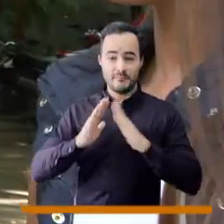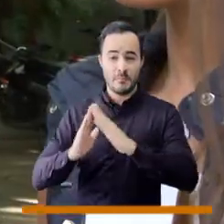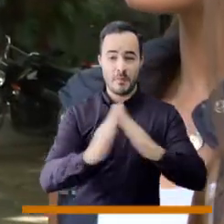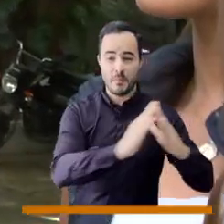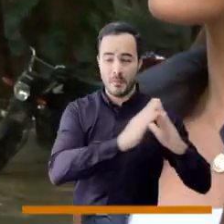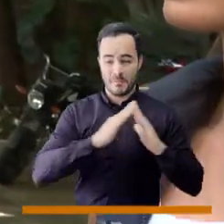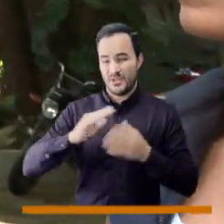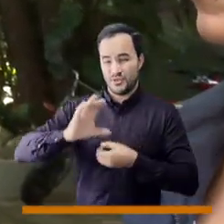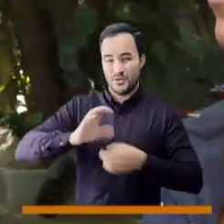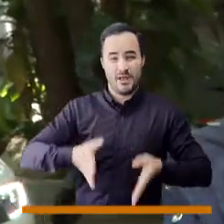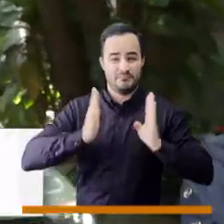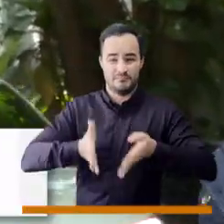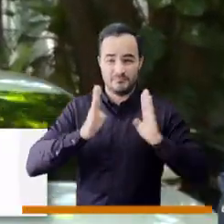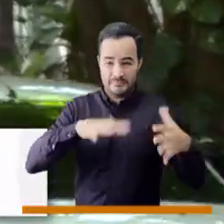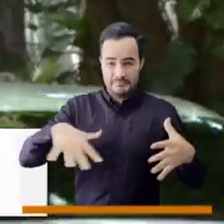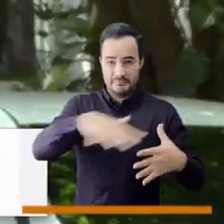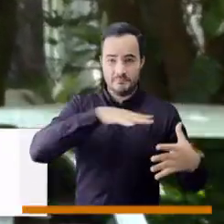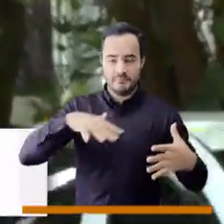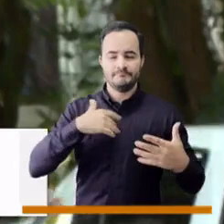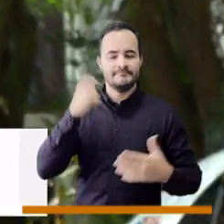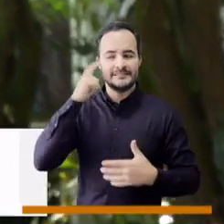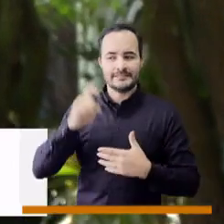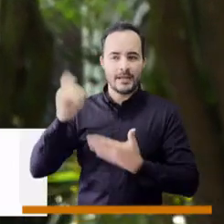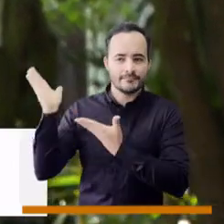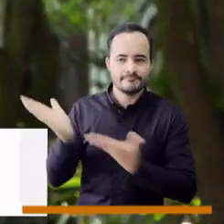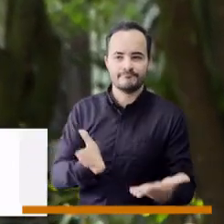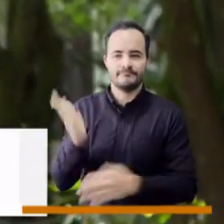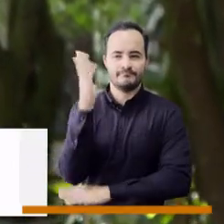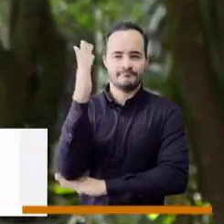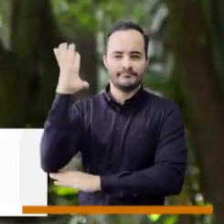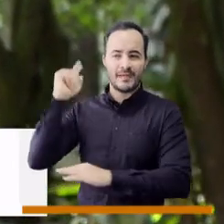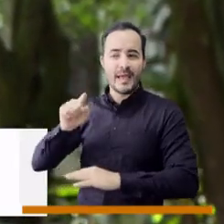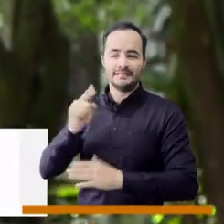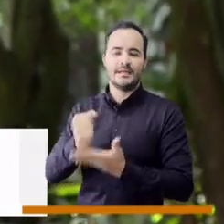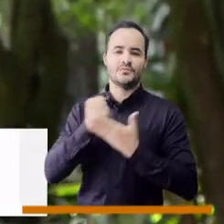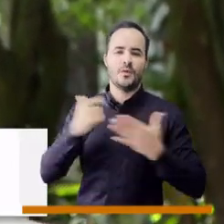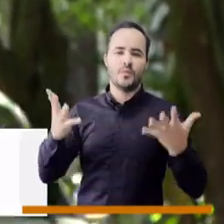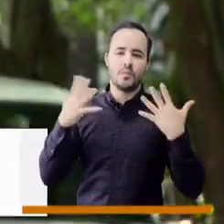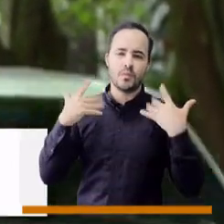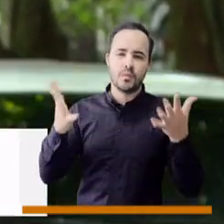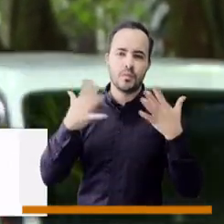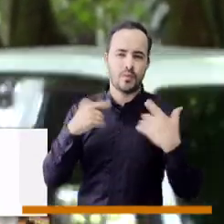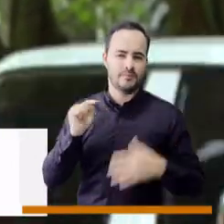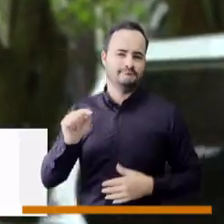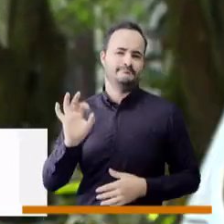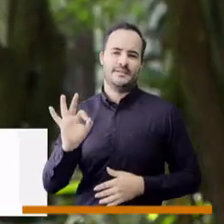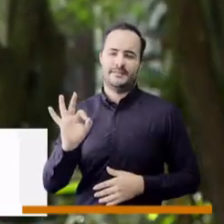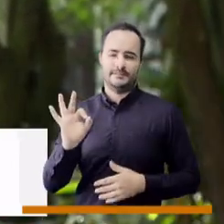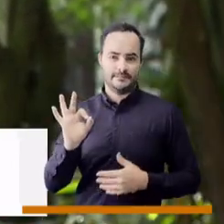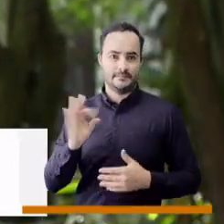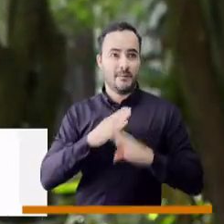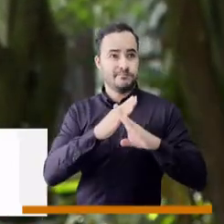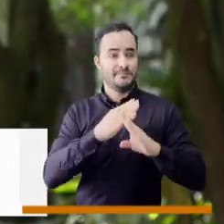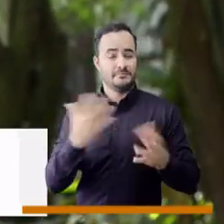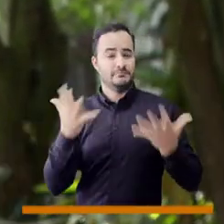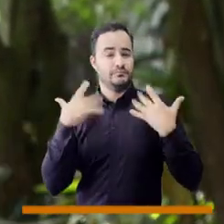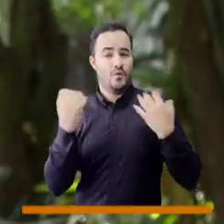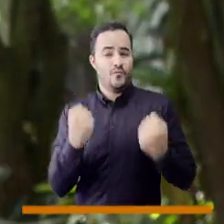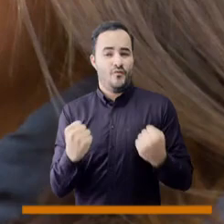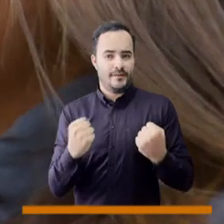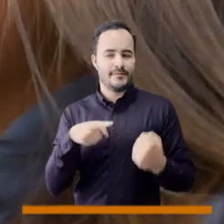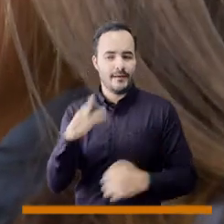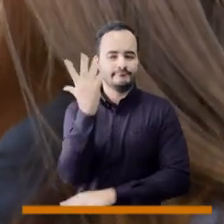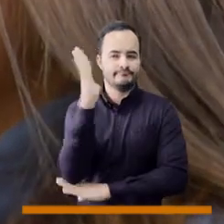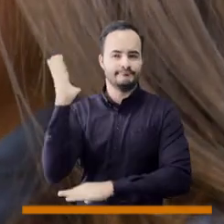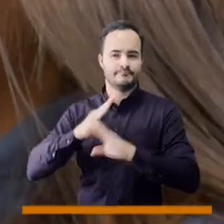la mitigación, adaptación del cambio climático y también para la mitigación del calor en esas áreas determinadas donde se genera